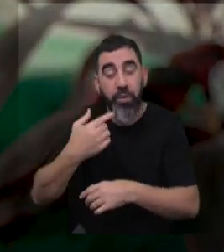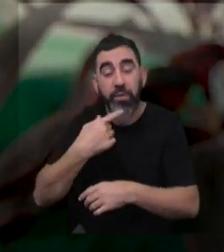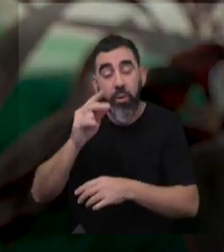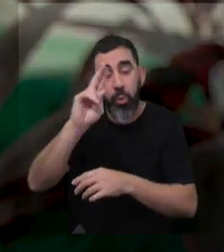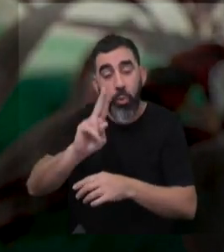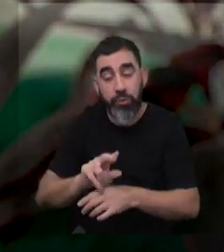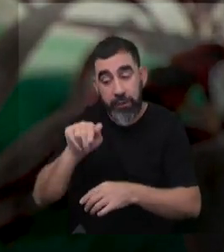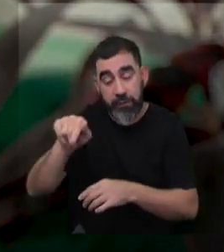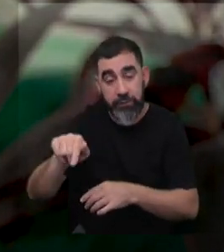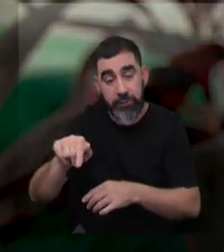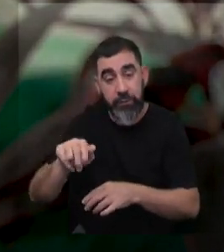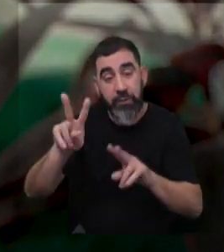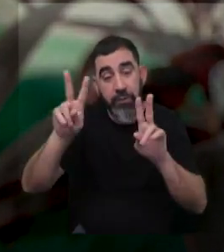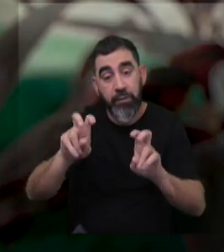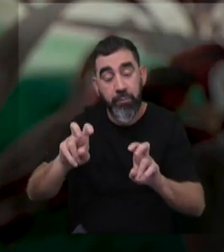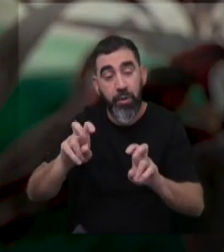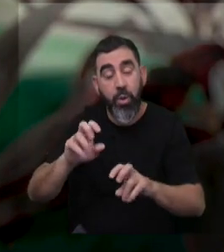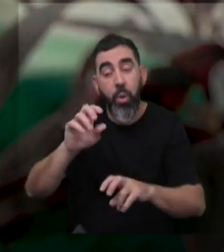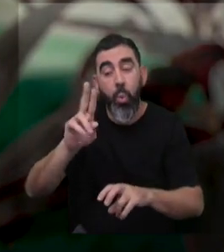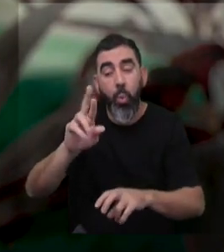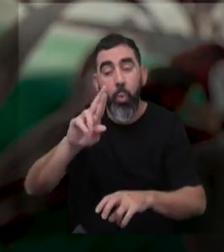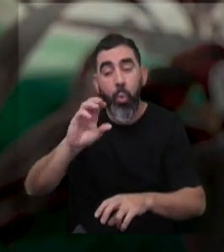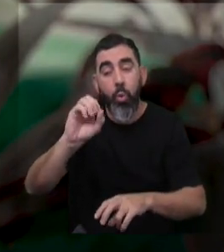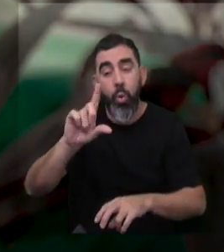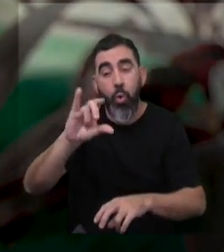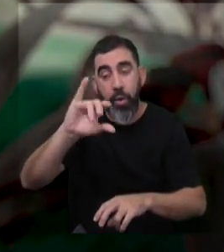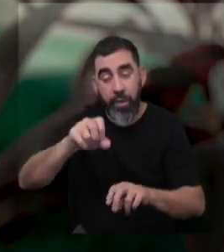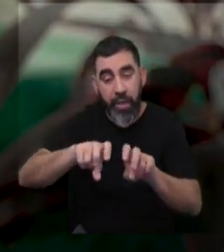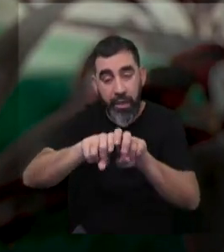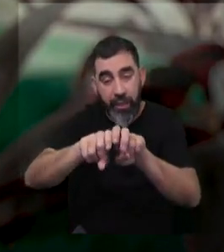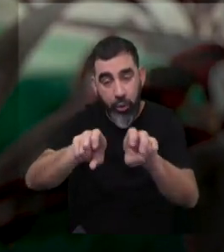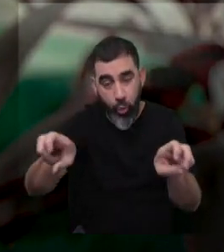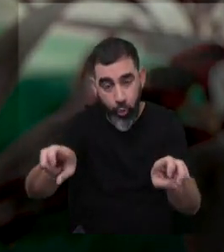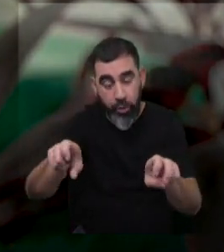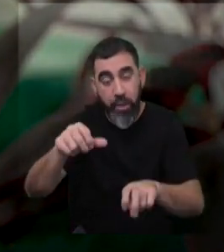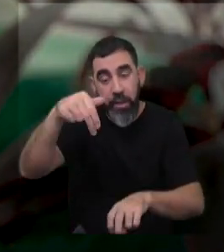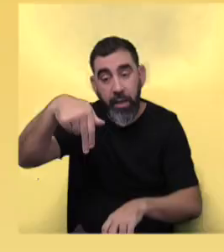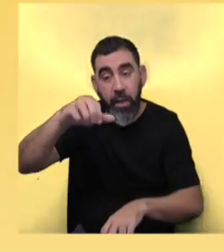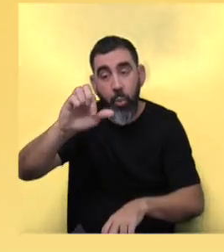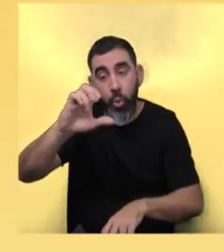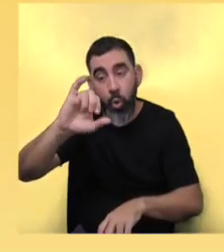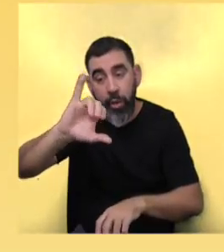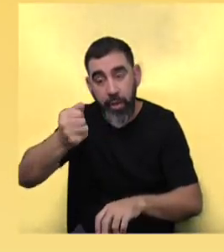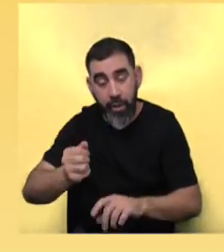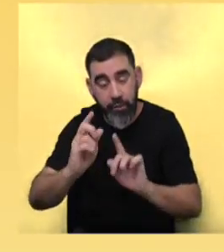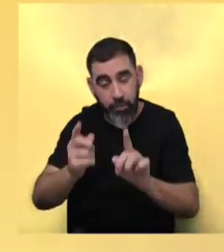membrana amniótica en el campo de la urología, de la ginecología, de la neurología.